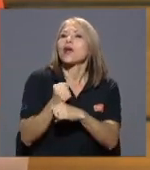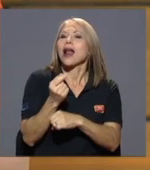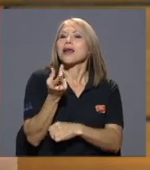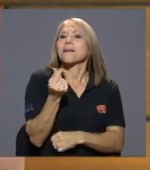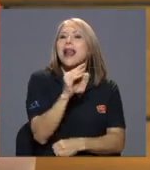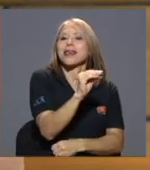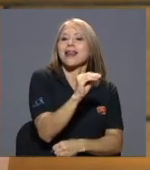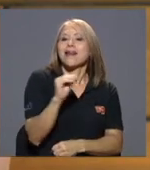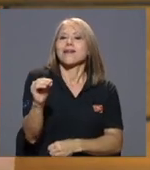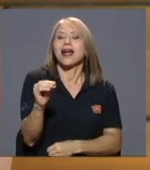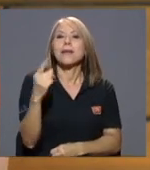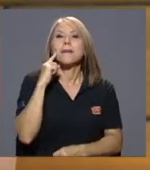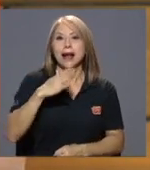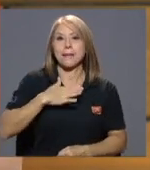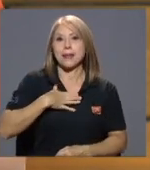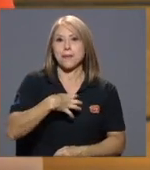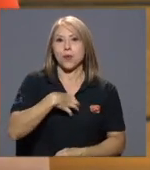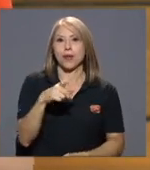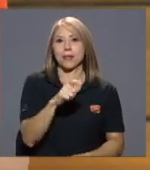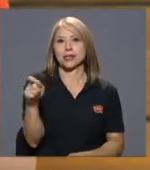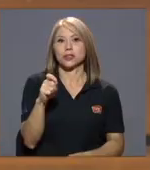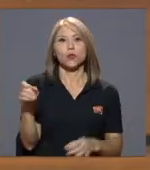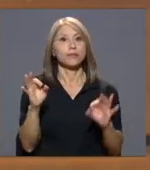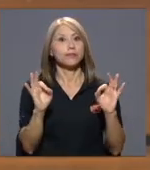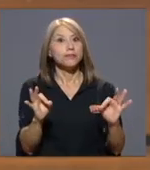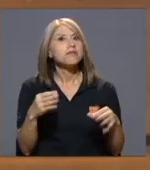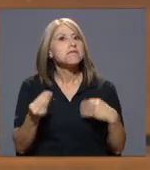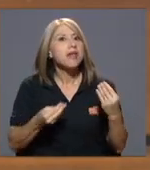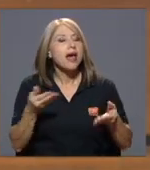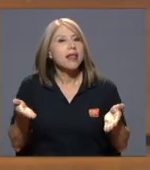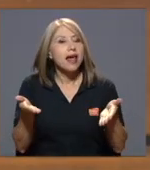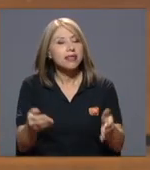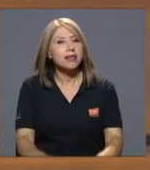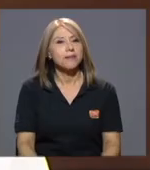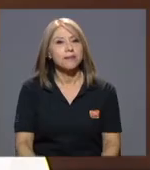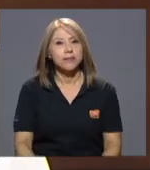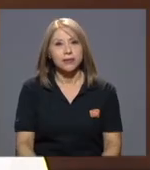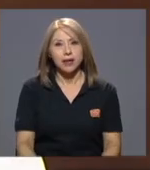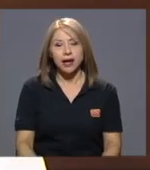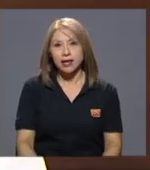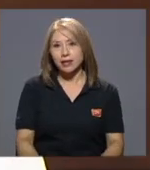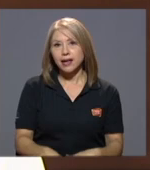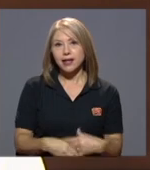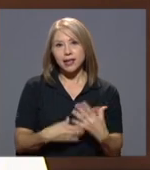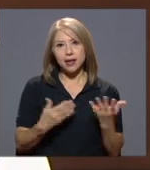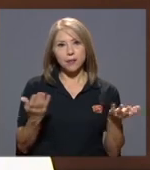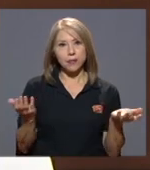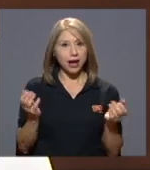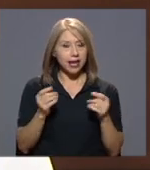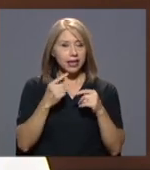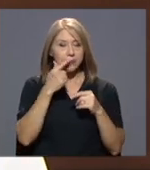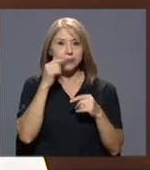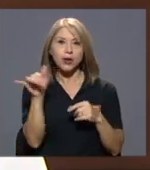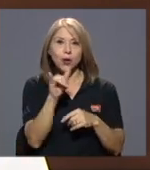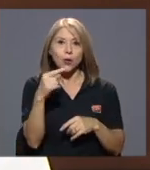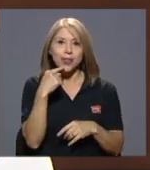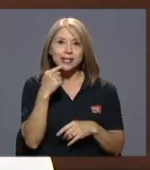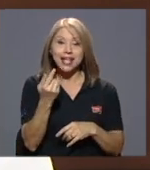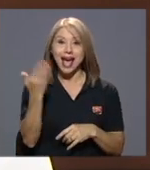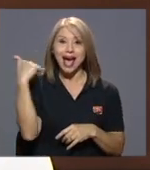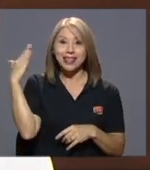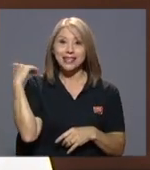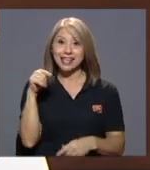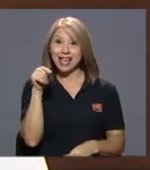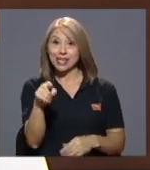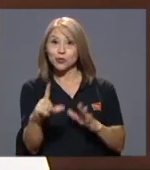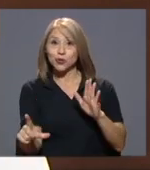duda muy válida. Entonces, adelante. Don Jimmy. No, como les decía antes, eso es una ley, igual que fue